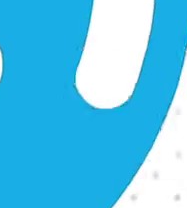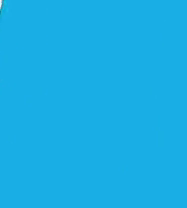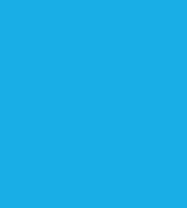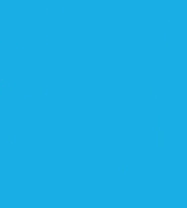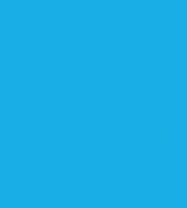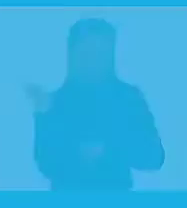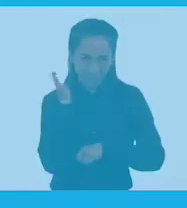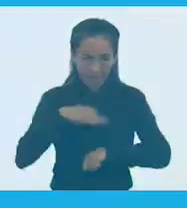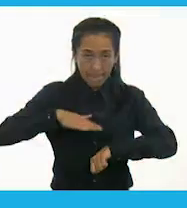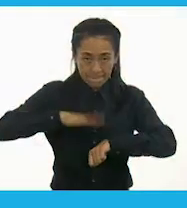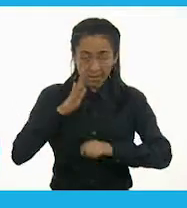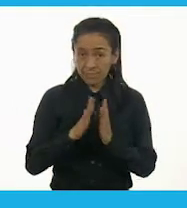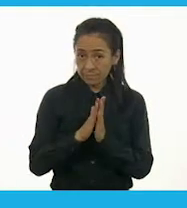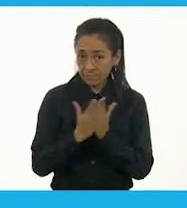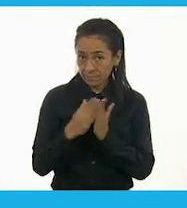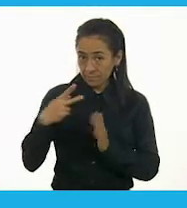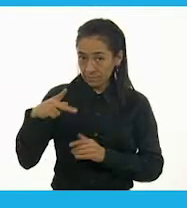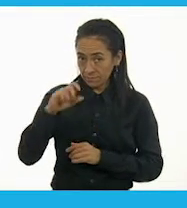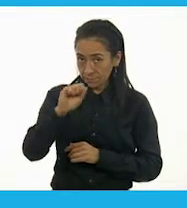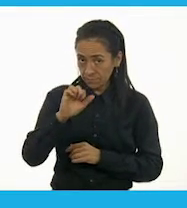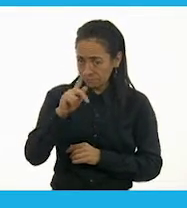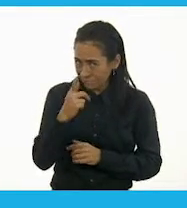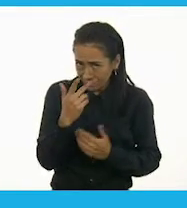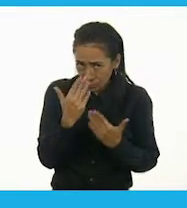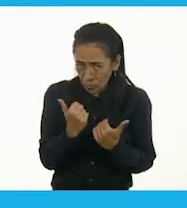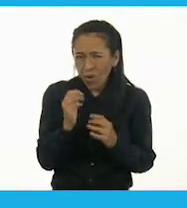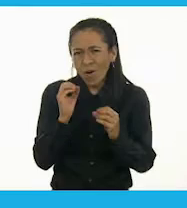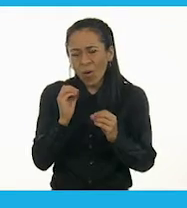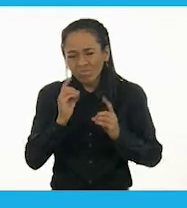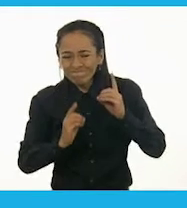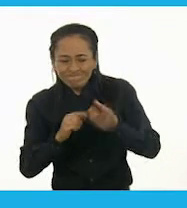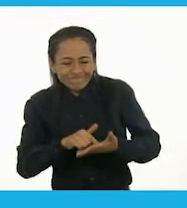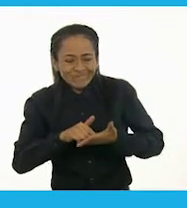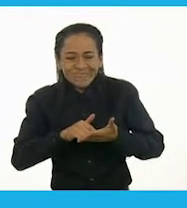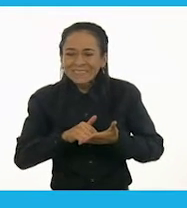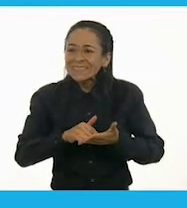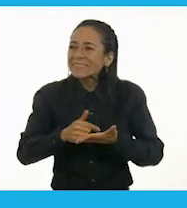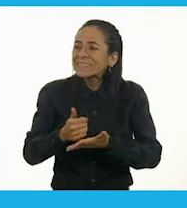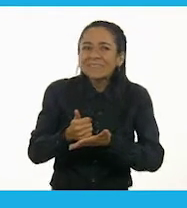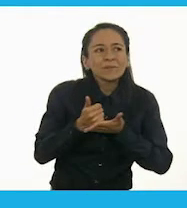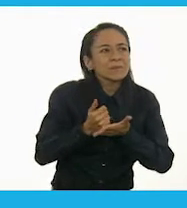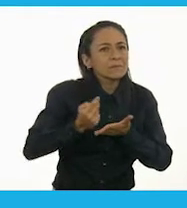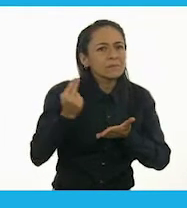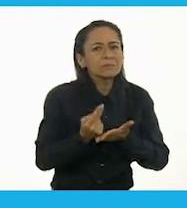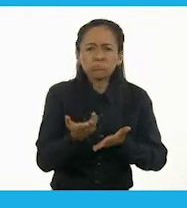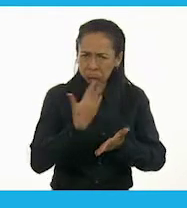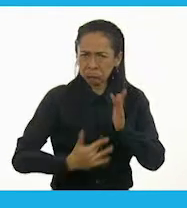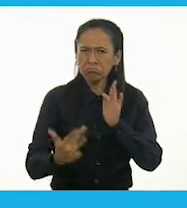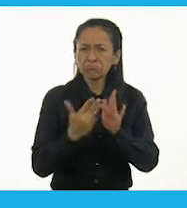Si no tienes el libro de texto o necesitas ayuda para resolver tus dudas, contáctanos.